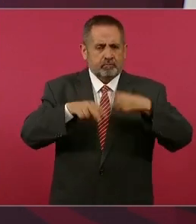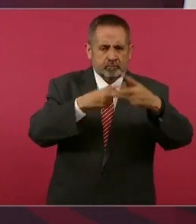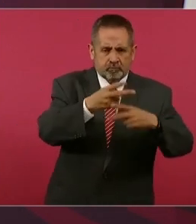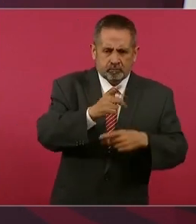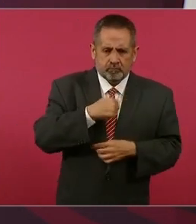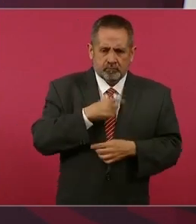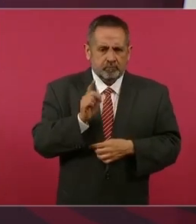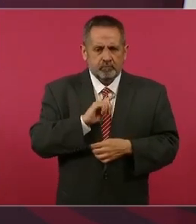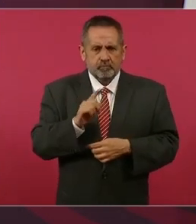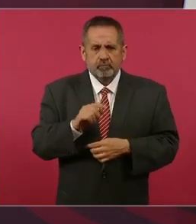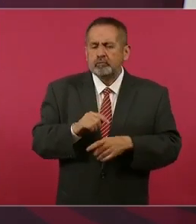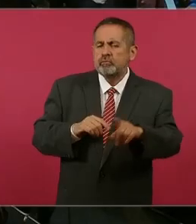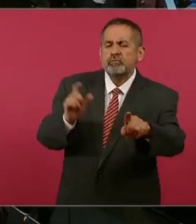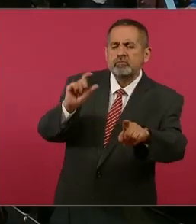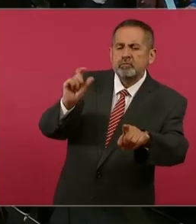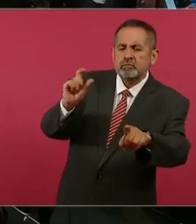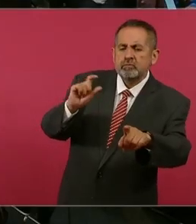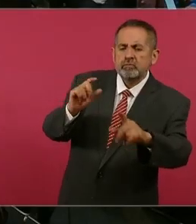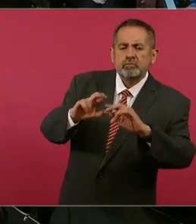pero sí. ¿Para cuándo?